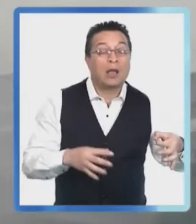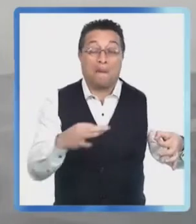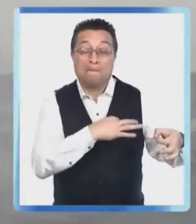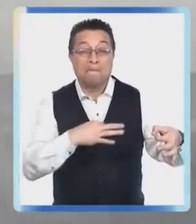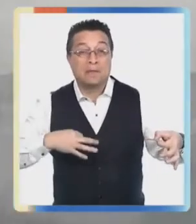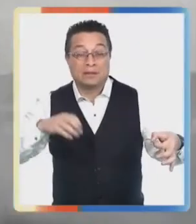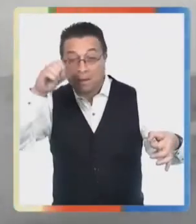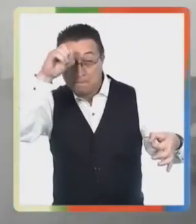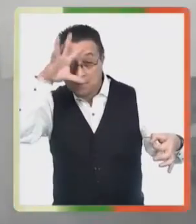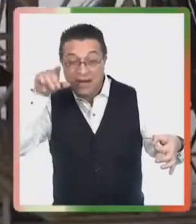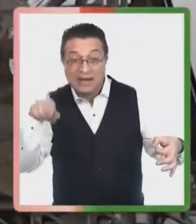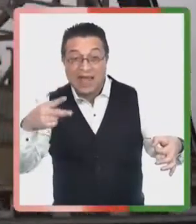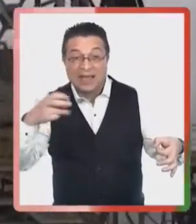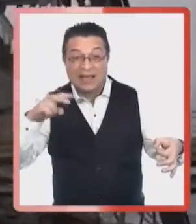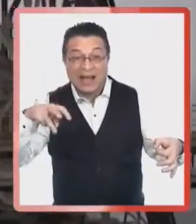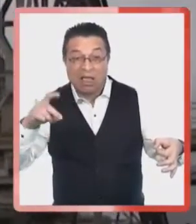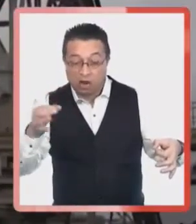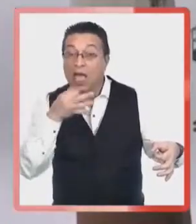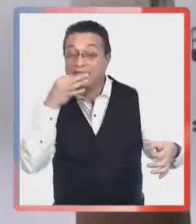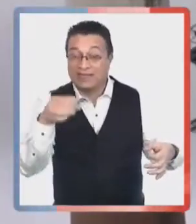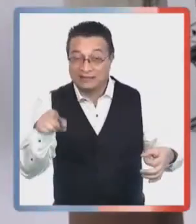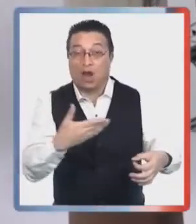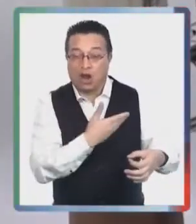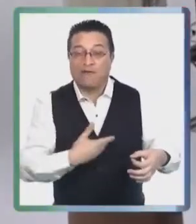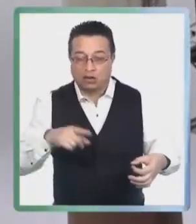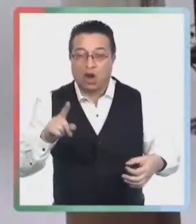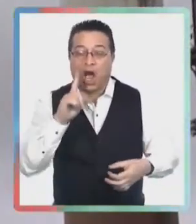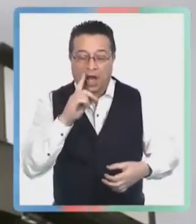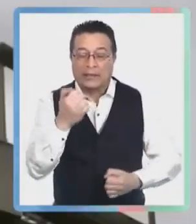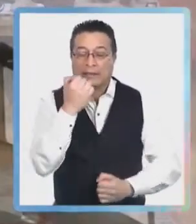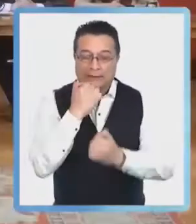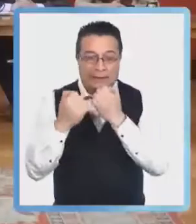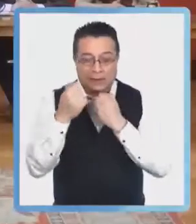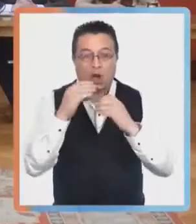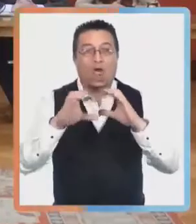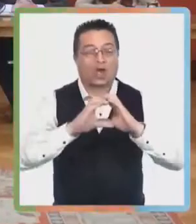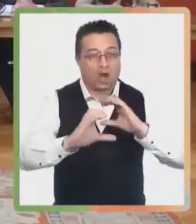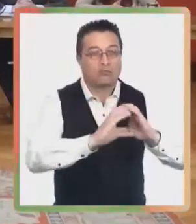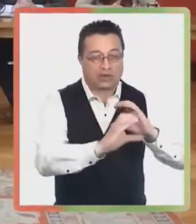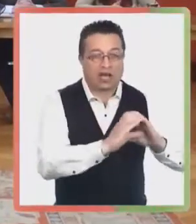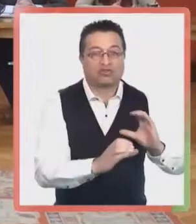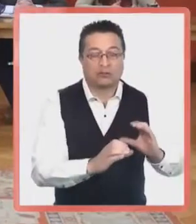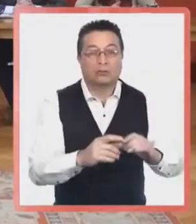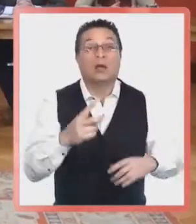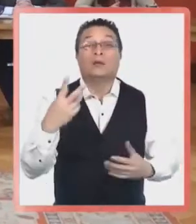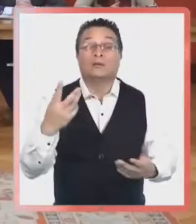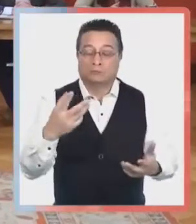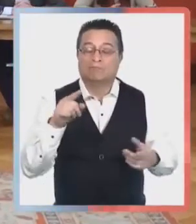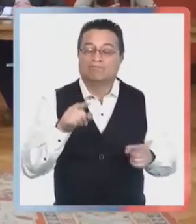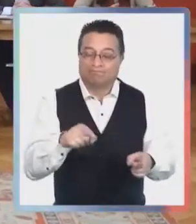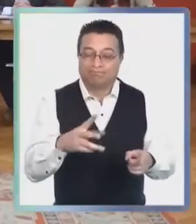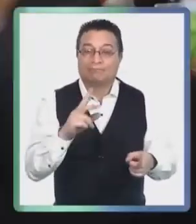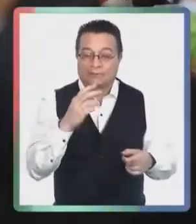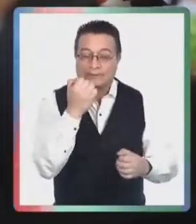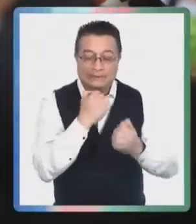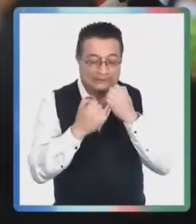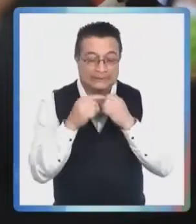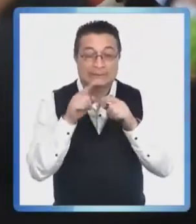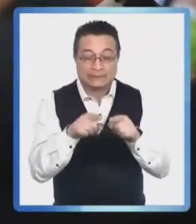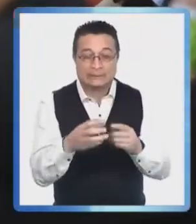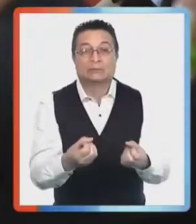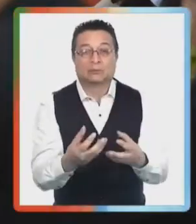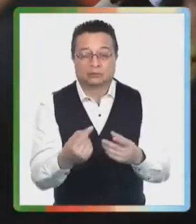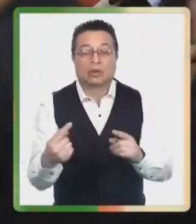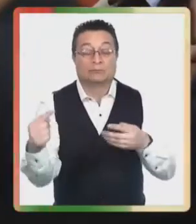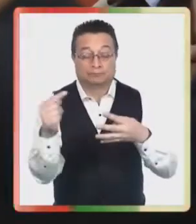propia ministra de Minería, Marcela Hernando, reconoce que el gobierno ha cometido errores comunicacionales y, sin duda, dichos errores deben haber